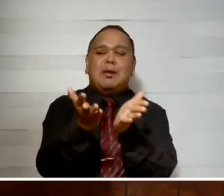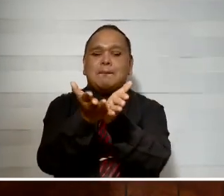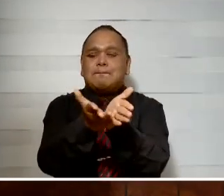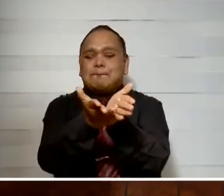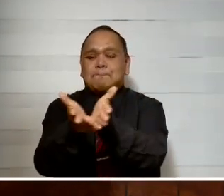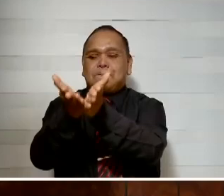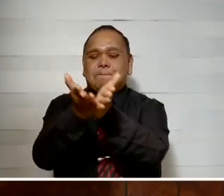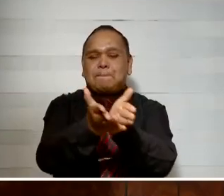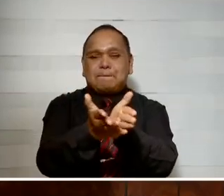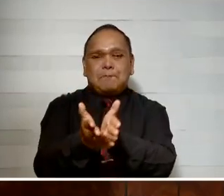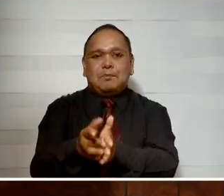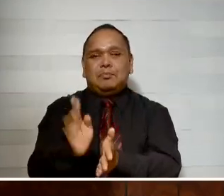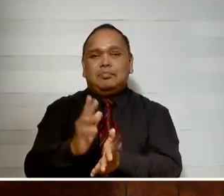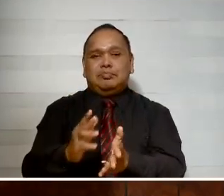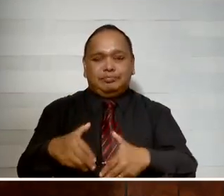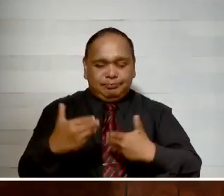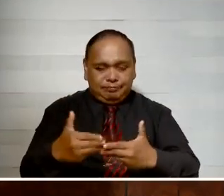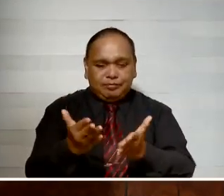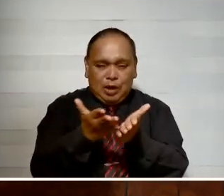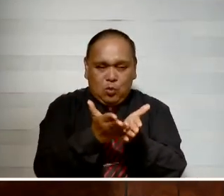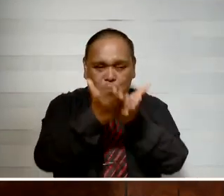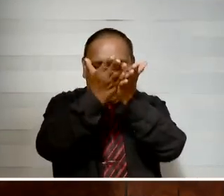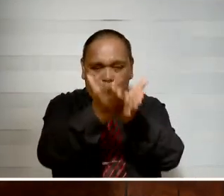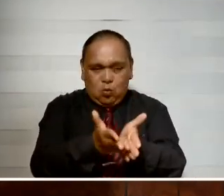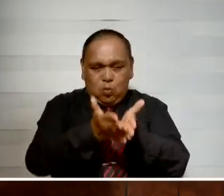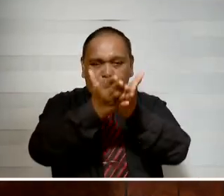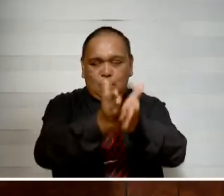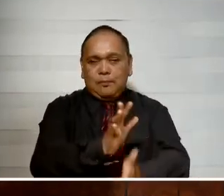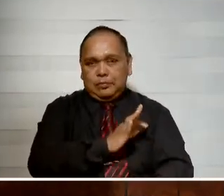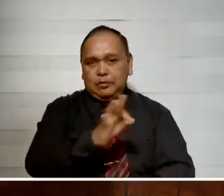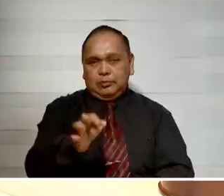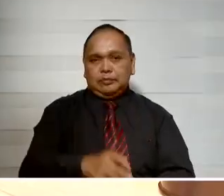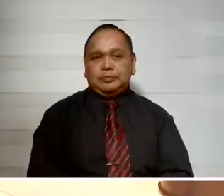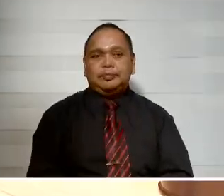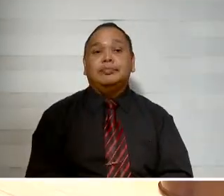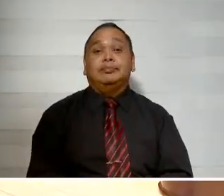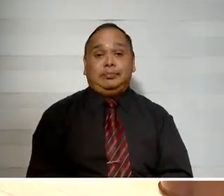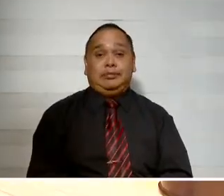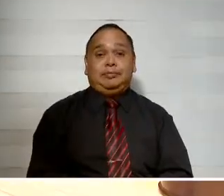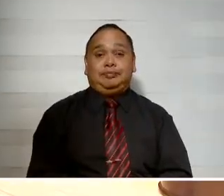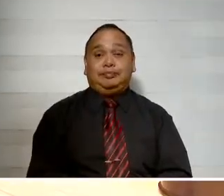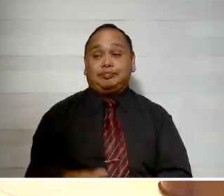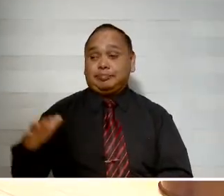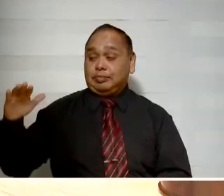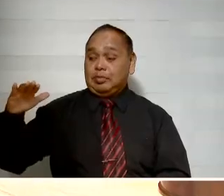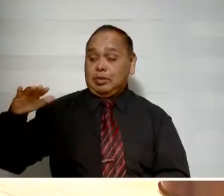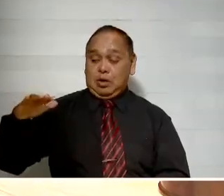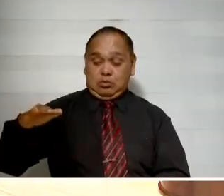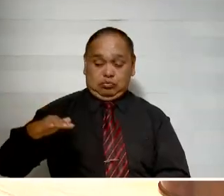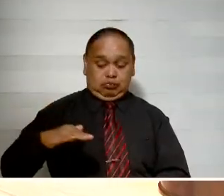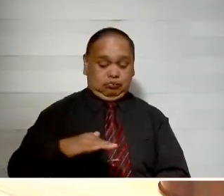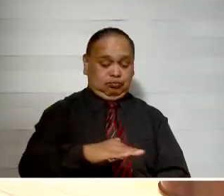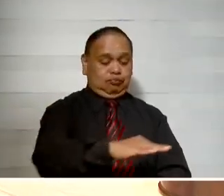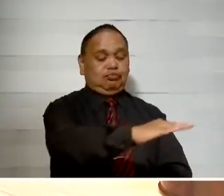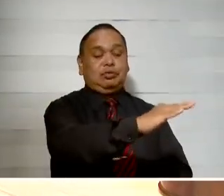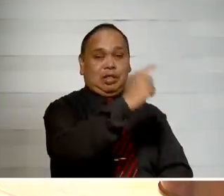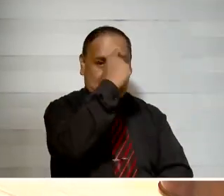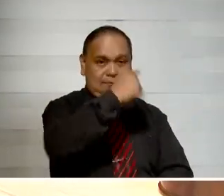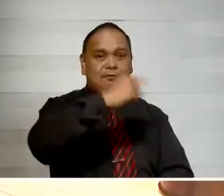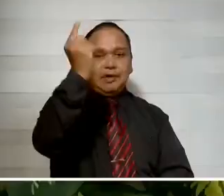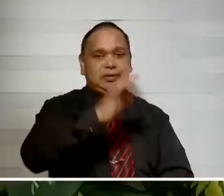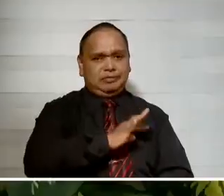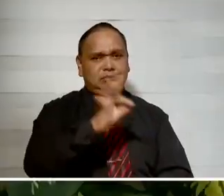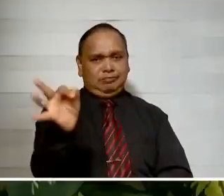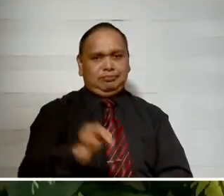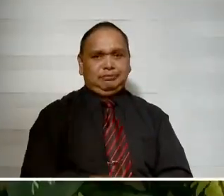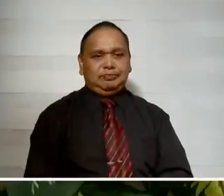echar a andar, y ver qué otra cosa podemos hacer. Sí, es que al tenerse ya el calado y la profundidad, pues ya pueden pasar estos barcos, ¿no? No, y